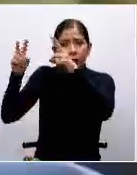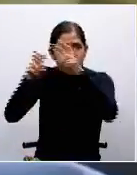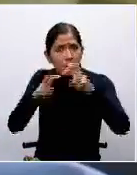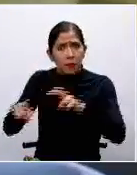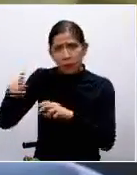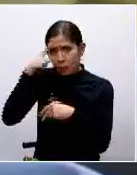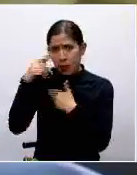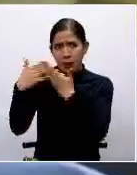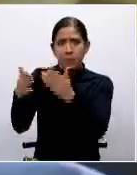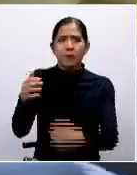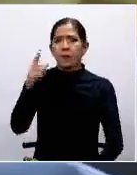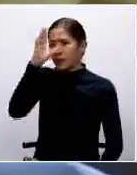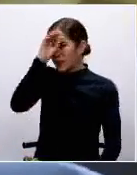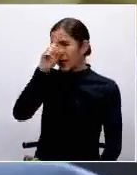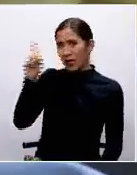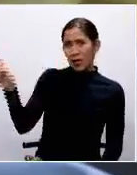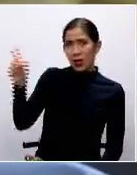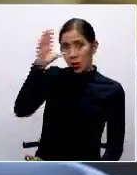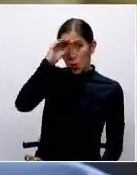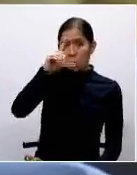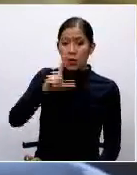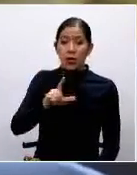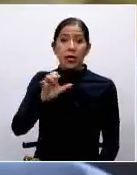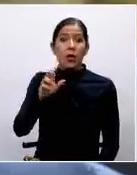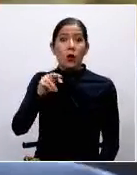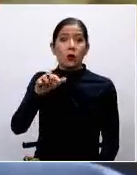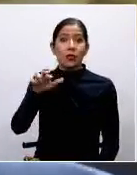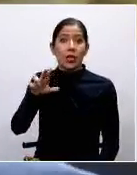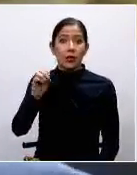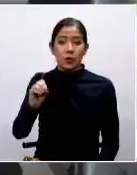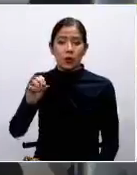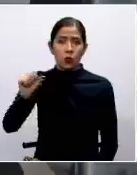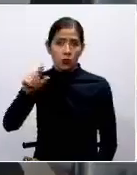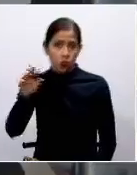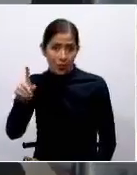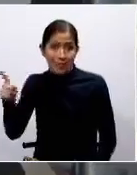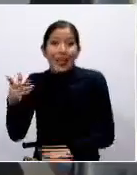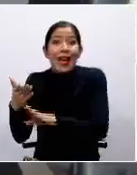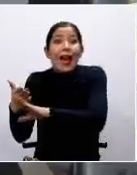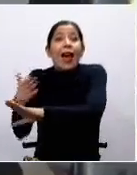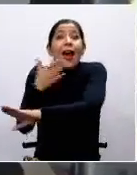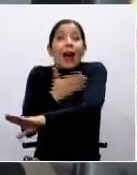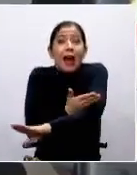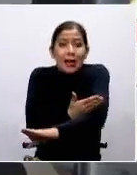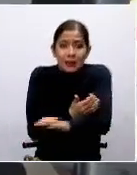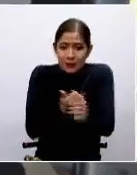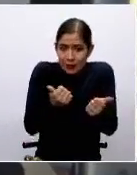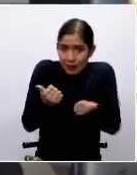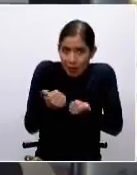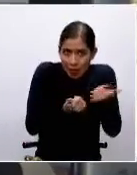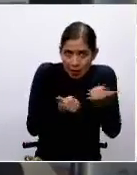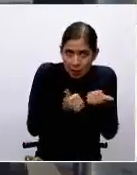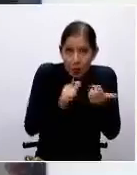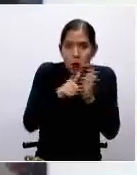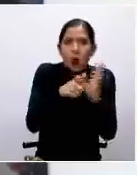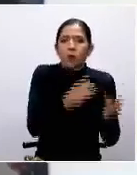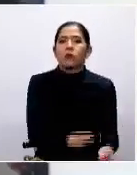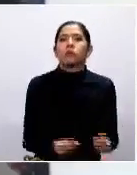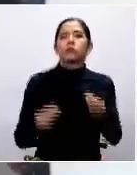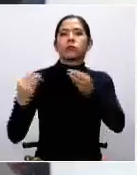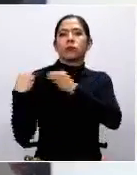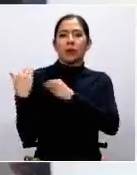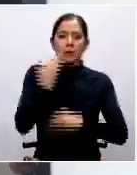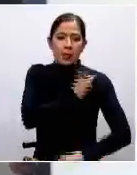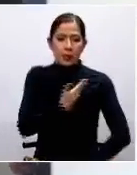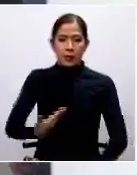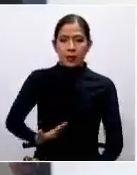cooperativa. Leonardo Suárez pasó de secretario del Consejo de Administración a presidente de Cotas en 2019.